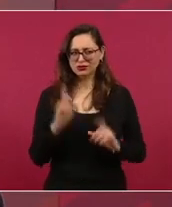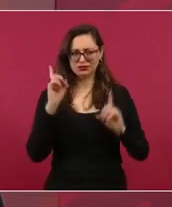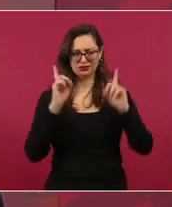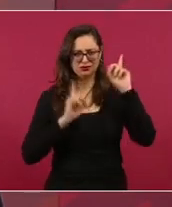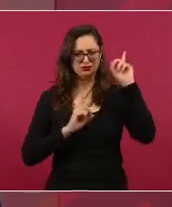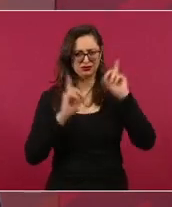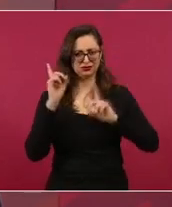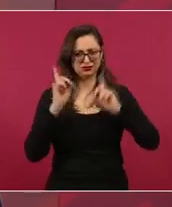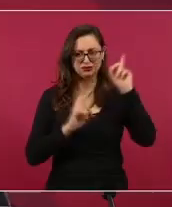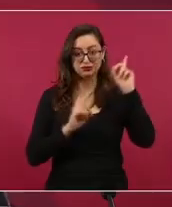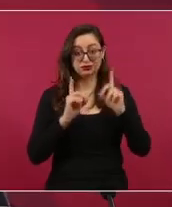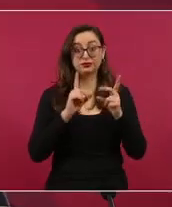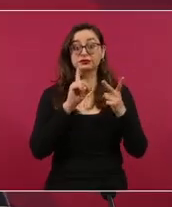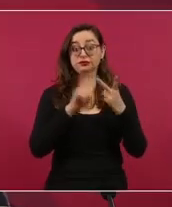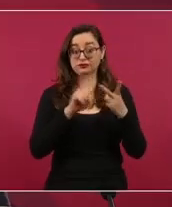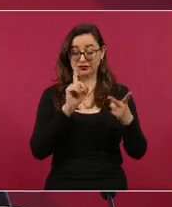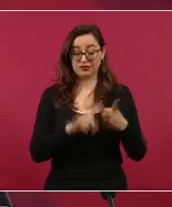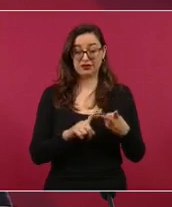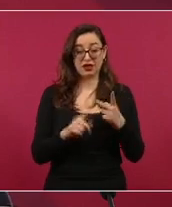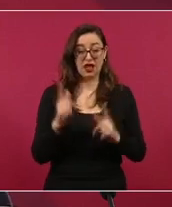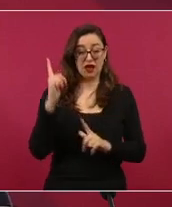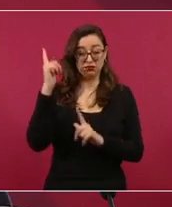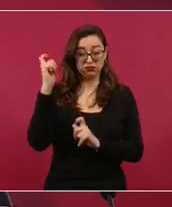armamento de alto calibre.